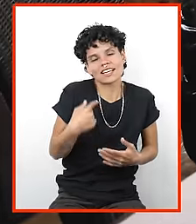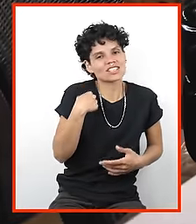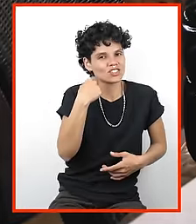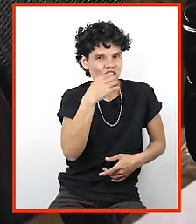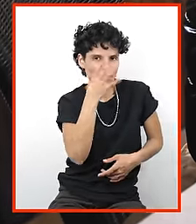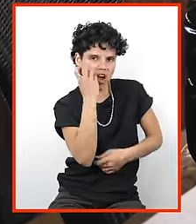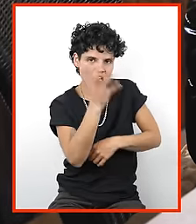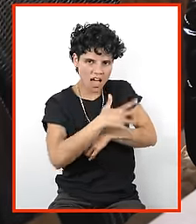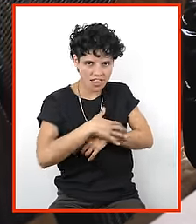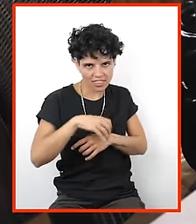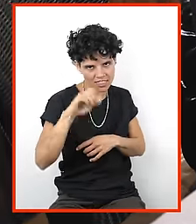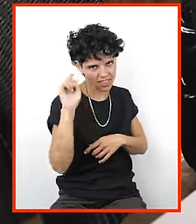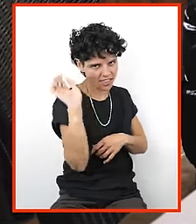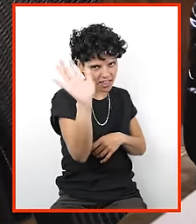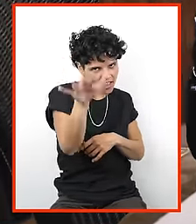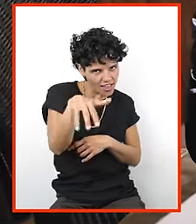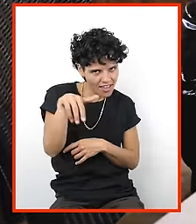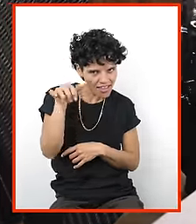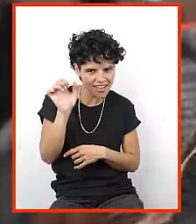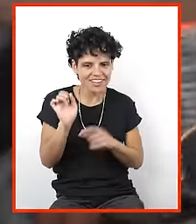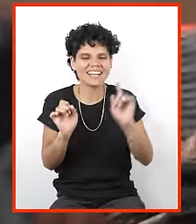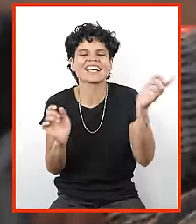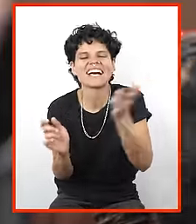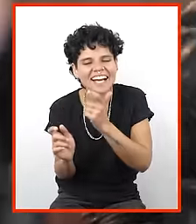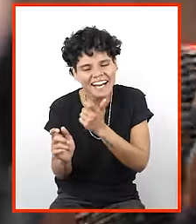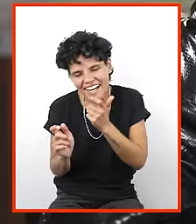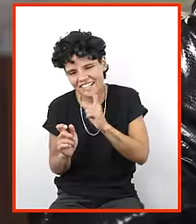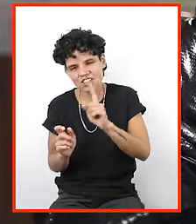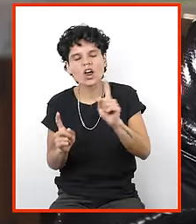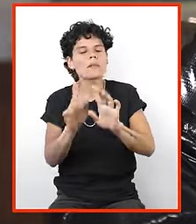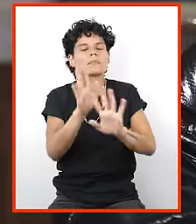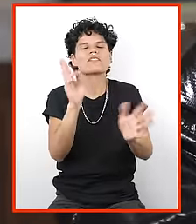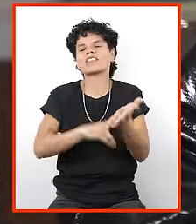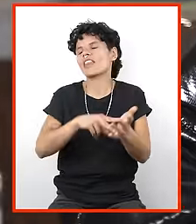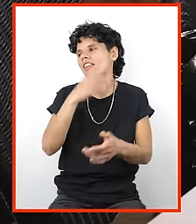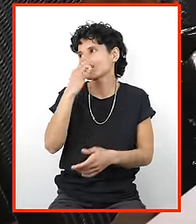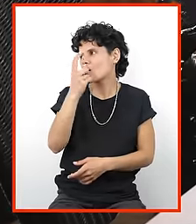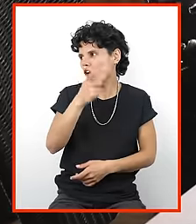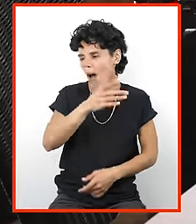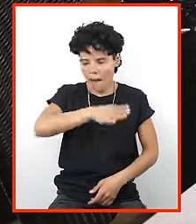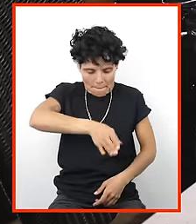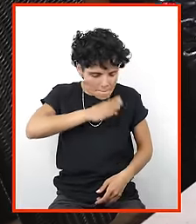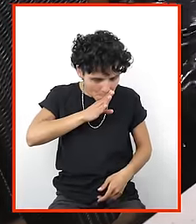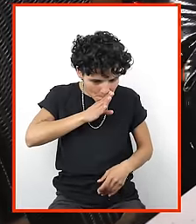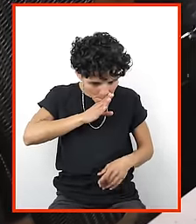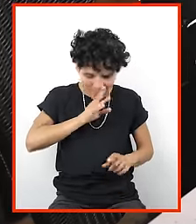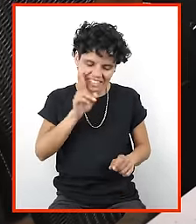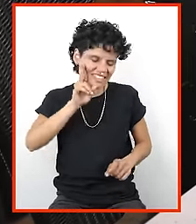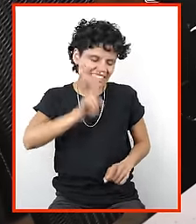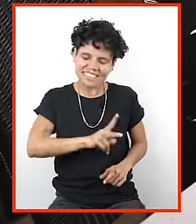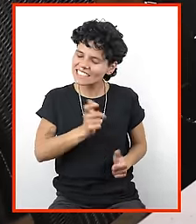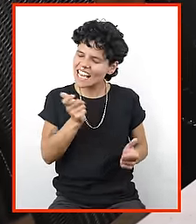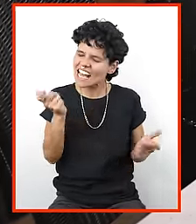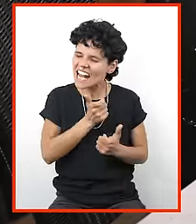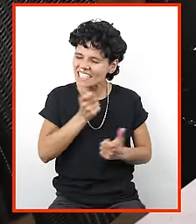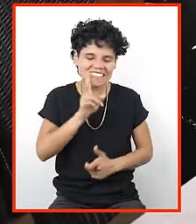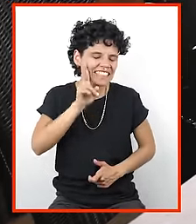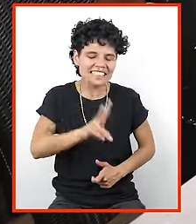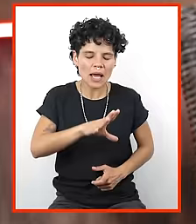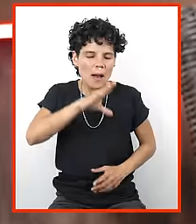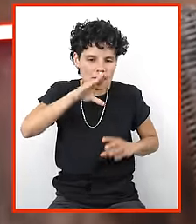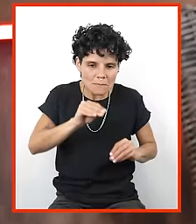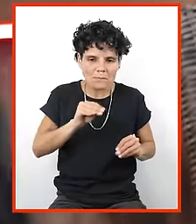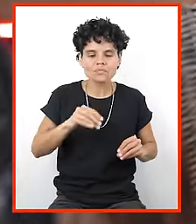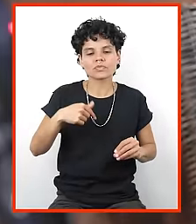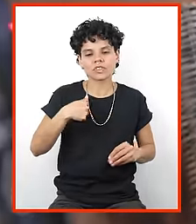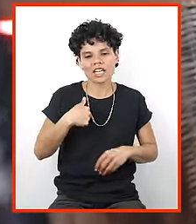es? Gatita Shera. ¡Ah! No, de verdad, ya pero no me tengo que reír. Se rió. Estamos de nuevo. Porque, perdí,